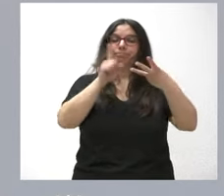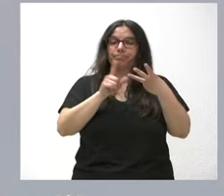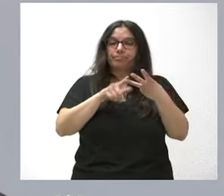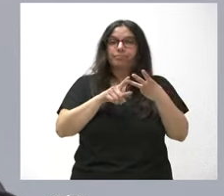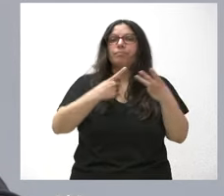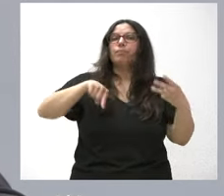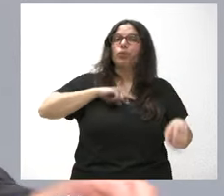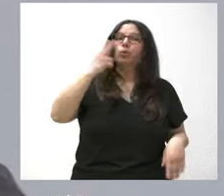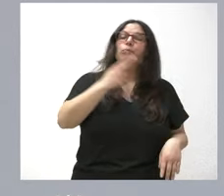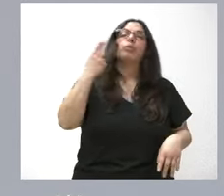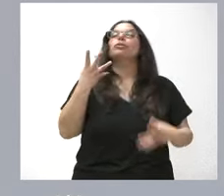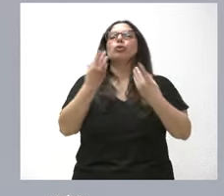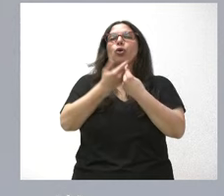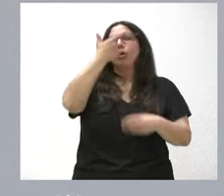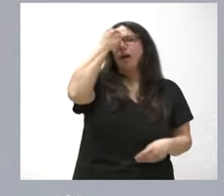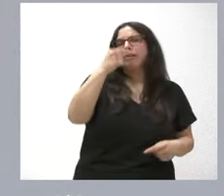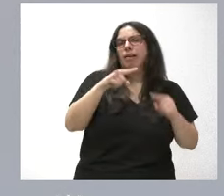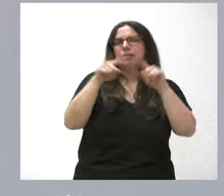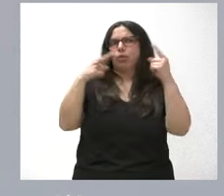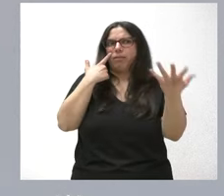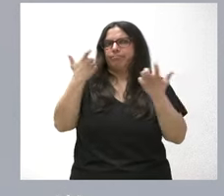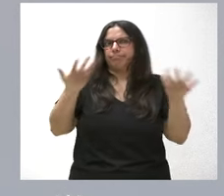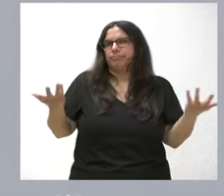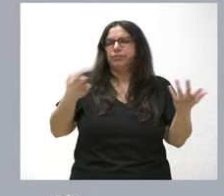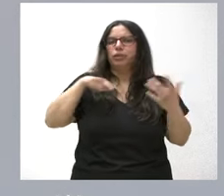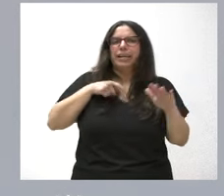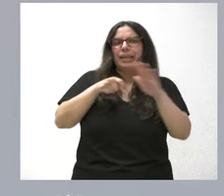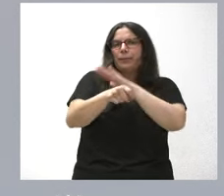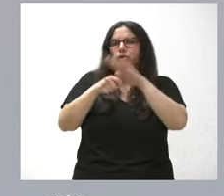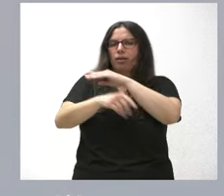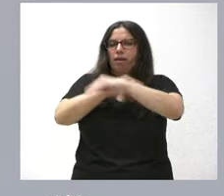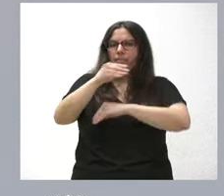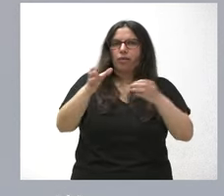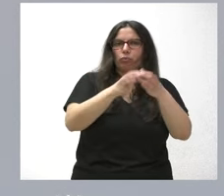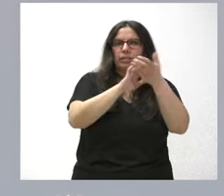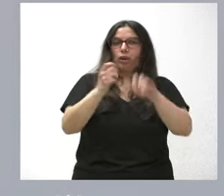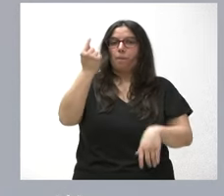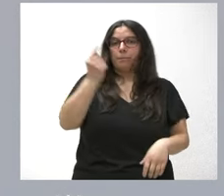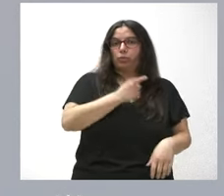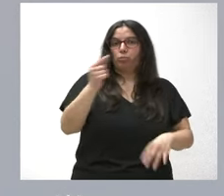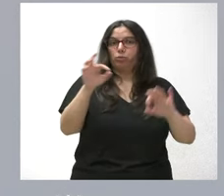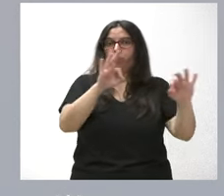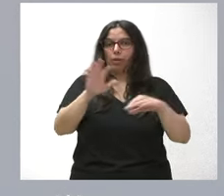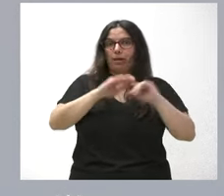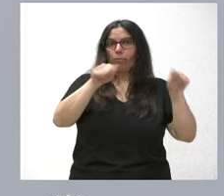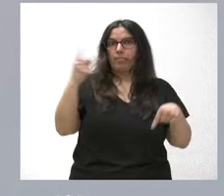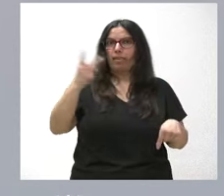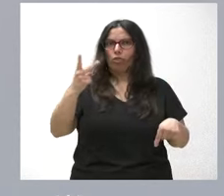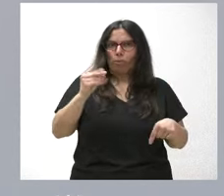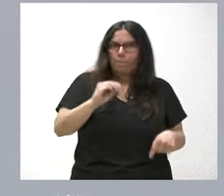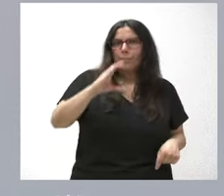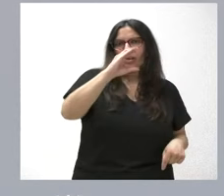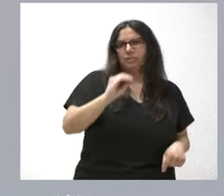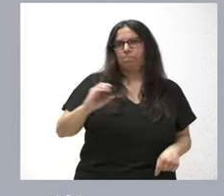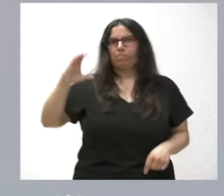nuestro compromiso con Ávila y Segovia es muy evidente. Las inversiones de la Junta de Castilla y León en este presupuesto en Ávila y en Segovia crecen, y